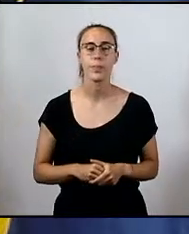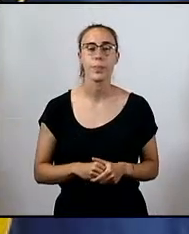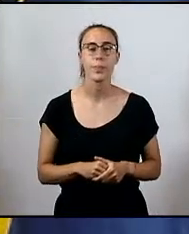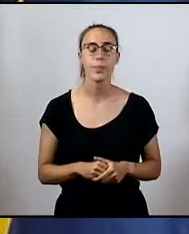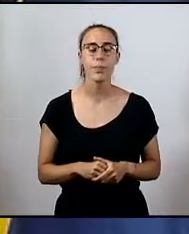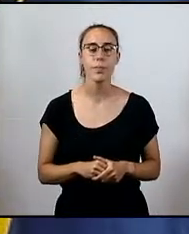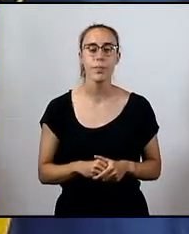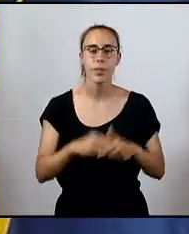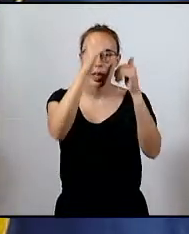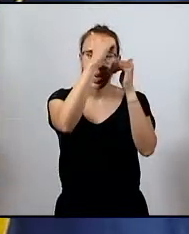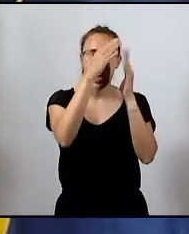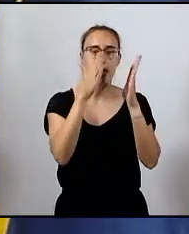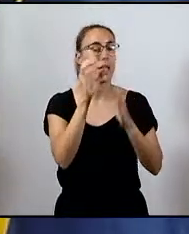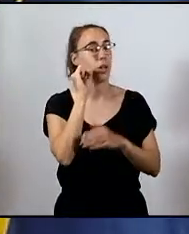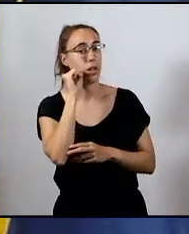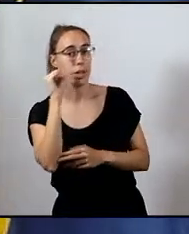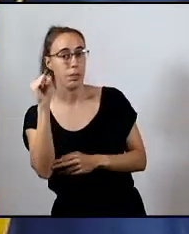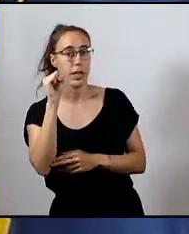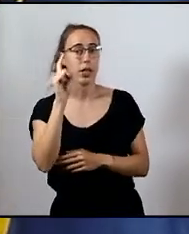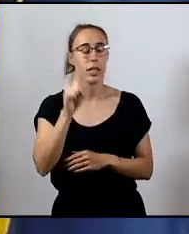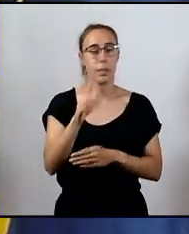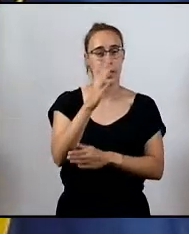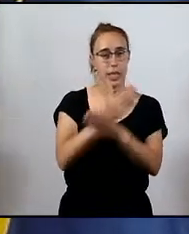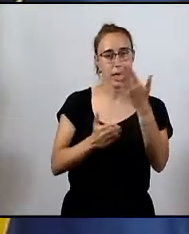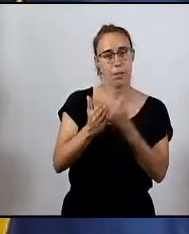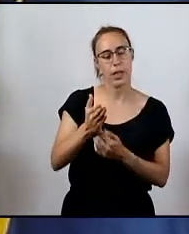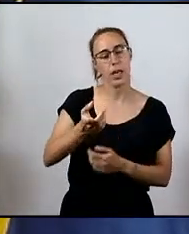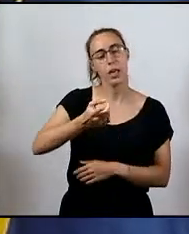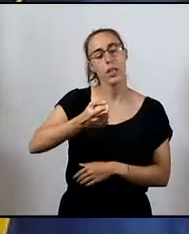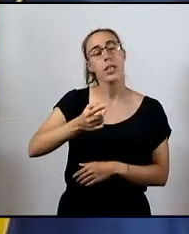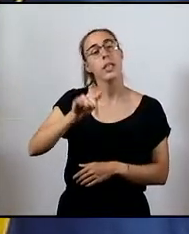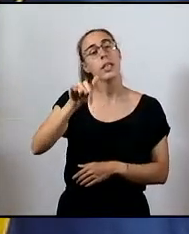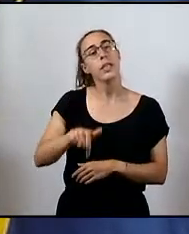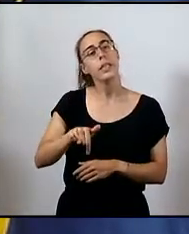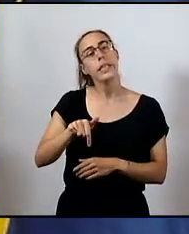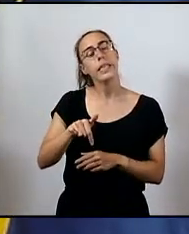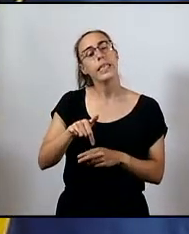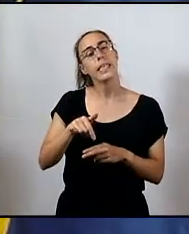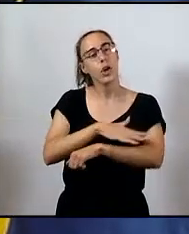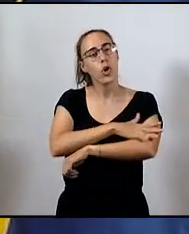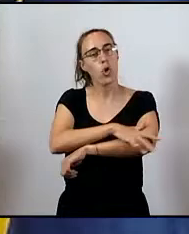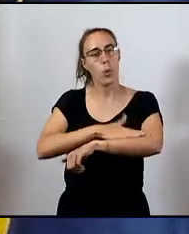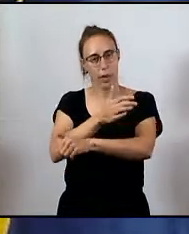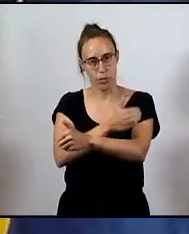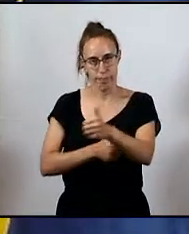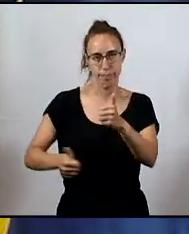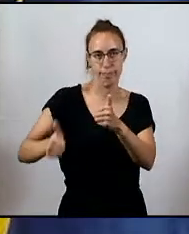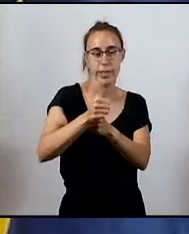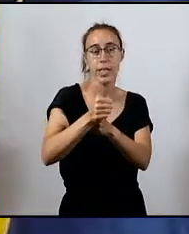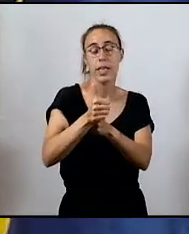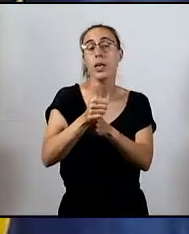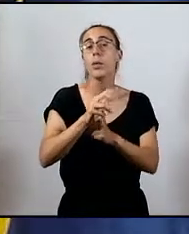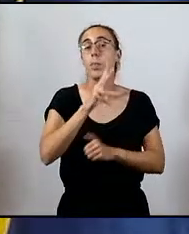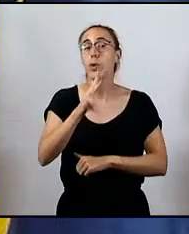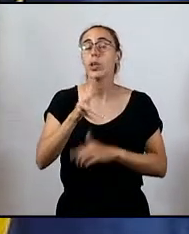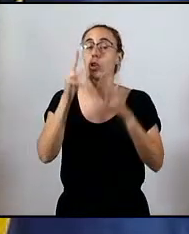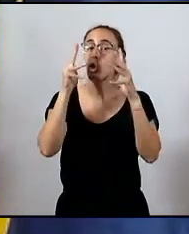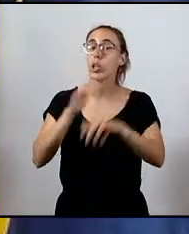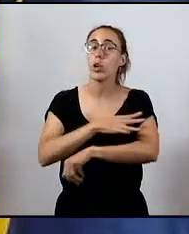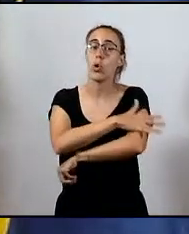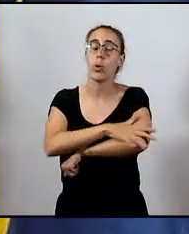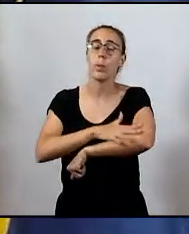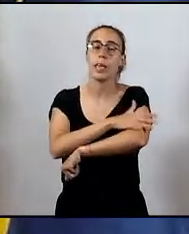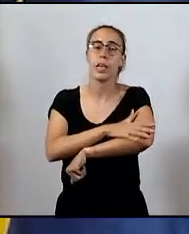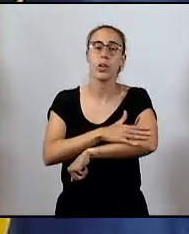La atención a la dependencia y la capacidad son prioridad para el Ejecutivo regional. En este sentido, el Consejo de Gobierno ha dado luz verde a una